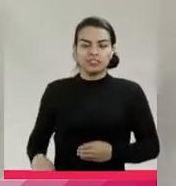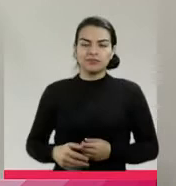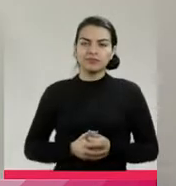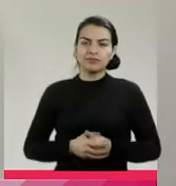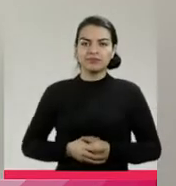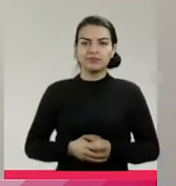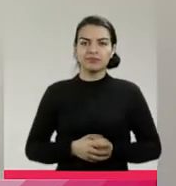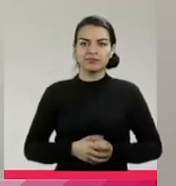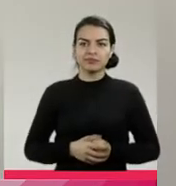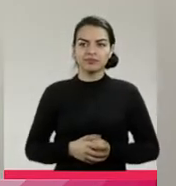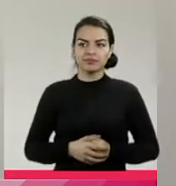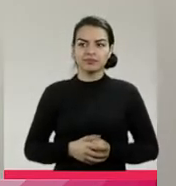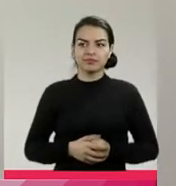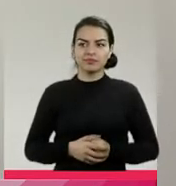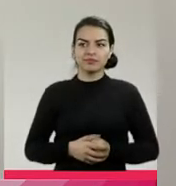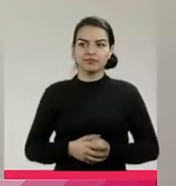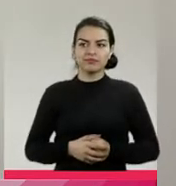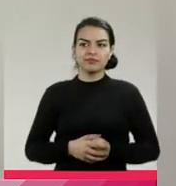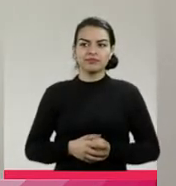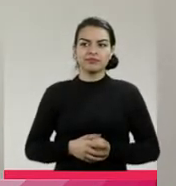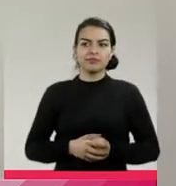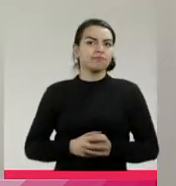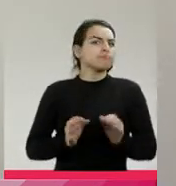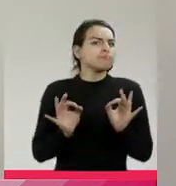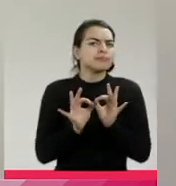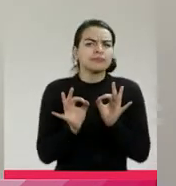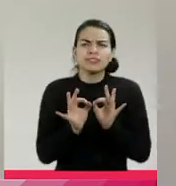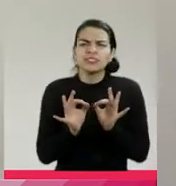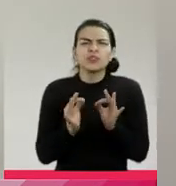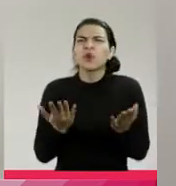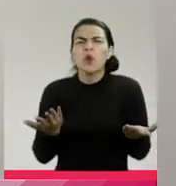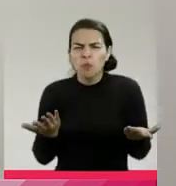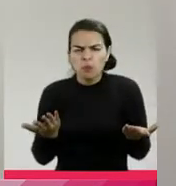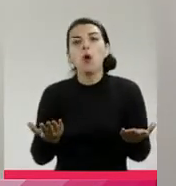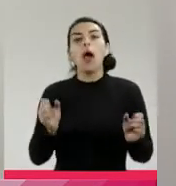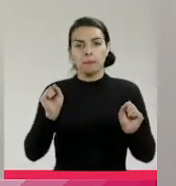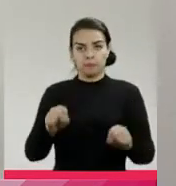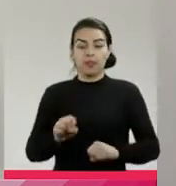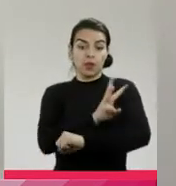Es muy sencillo, simplemente ingresamos al portal web